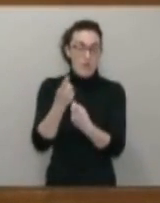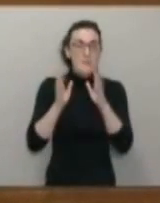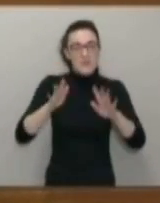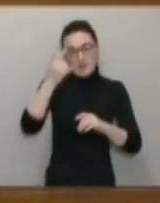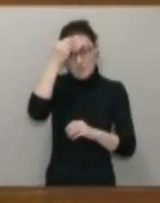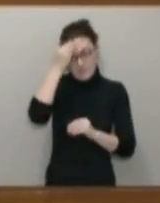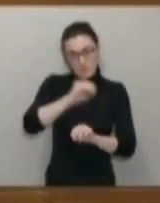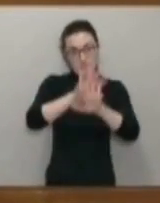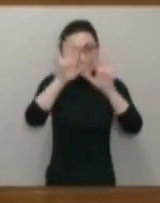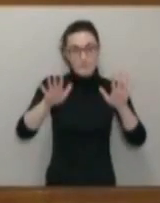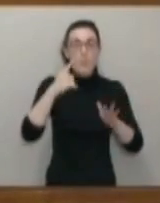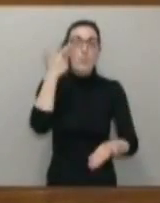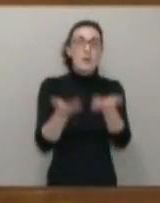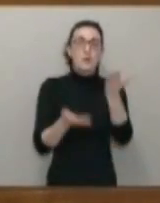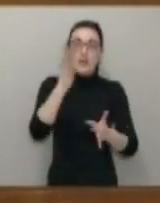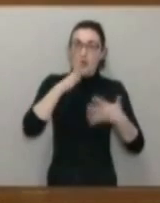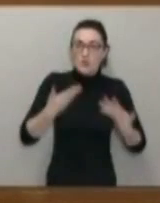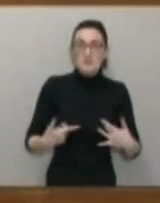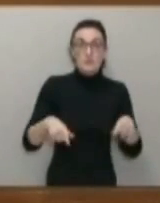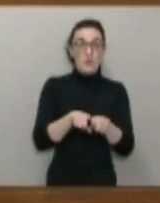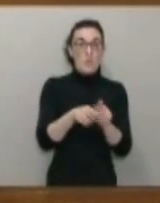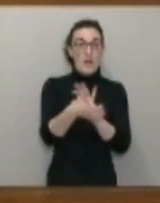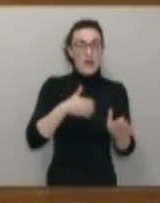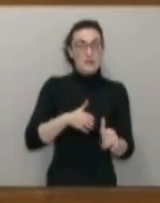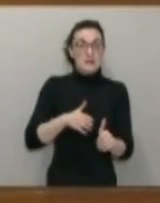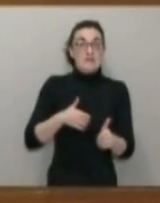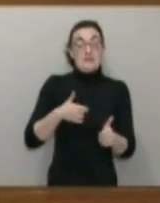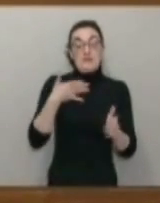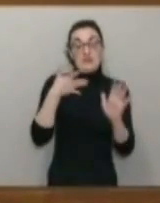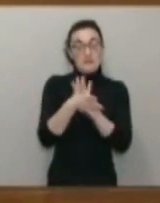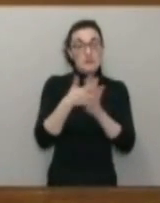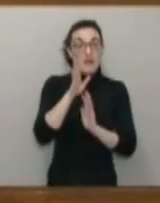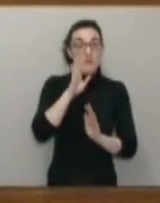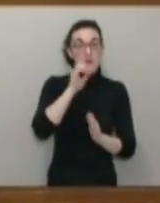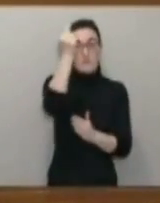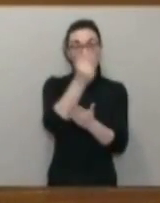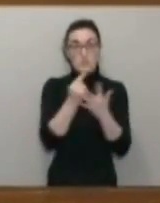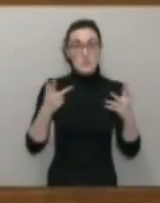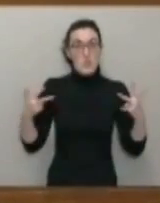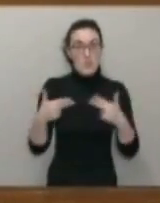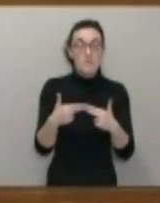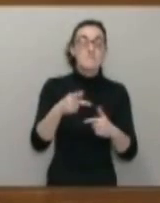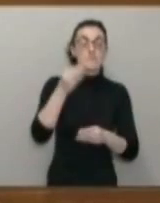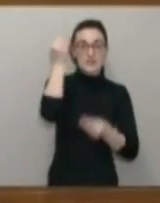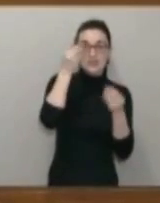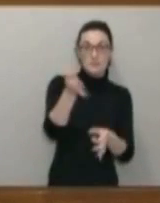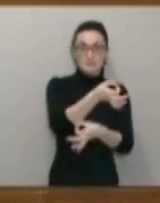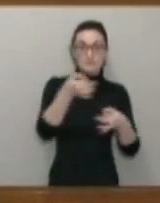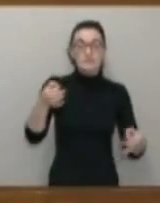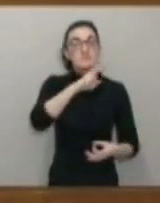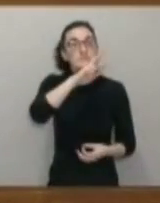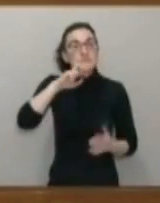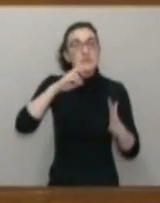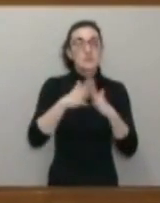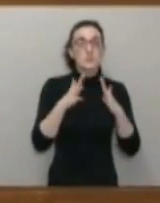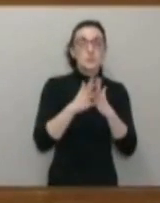que debemos de valorar en este momento, como decía antes, de restricciones presupuestarias, es la idoneidad de mantener una